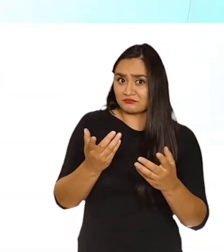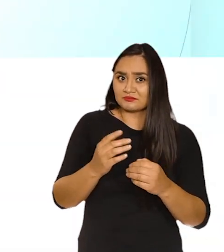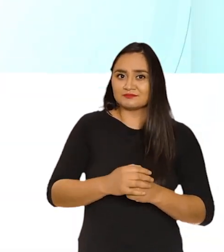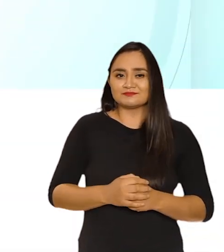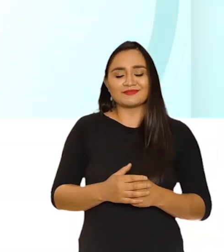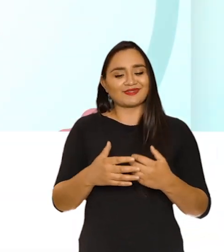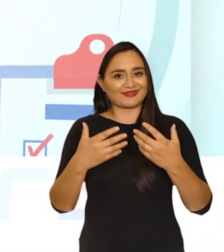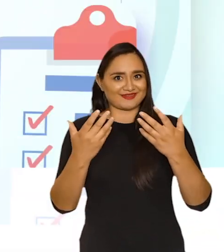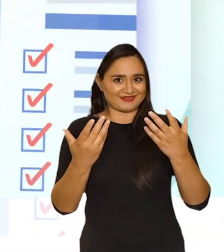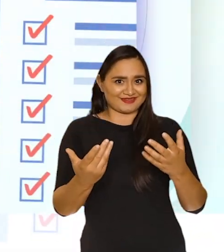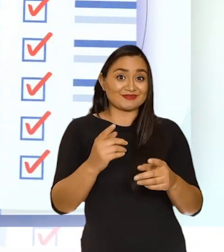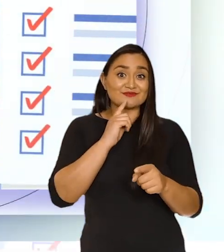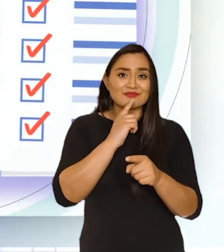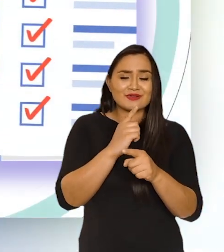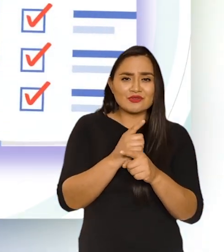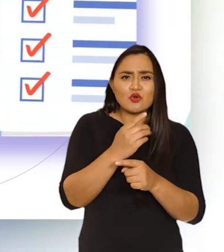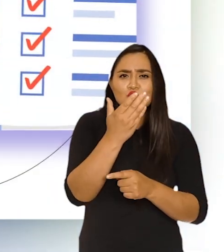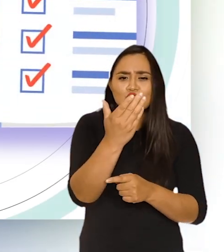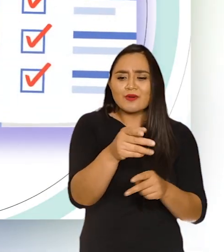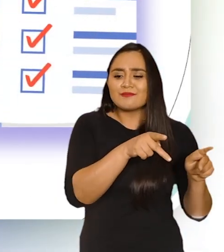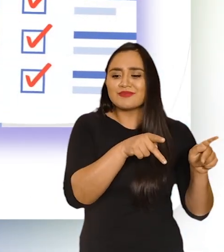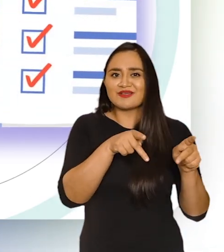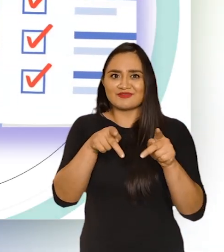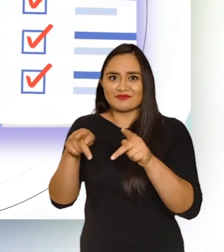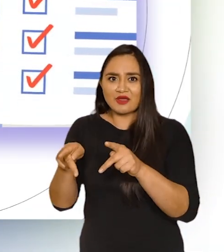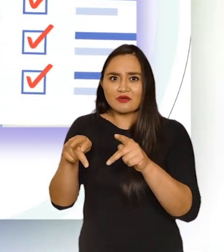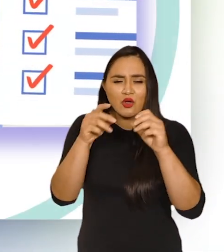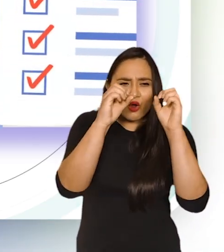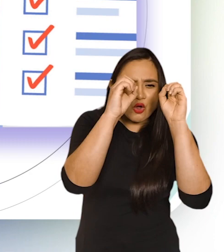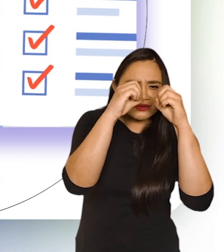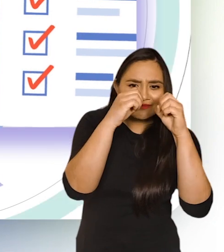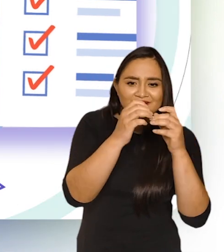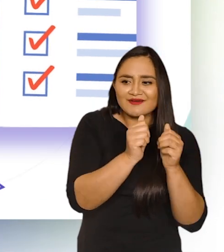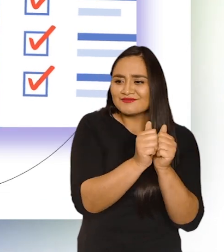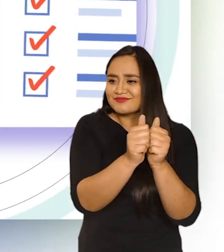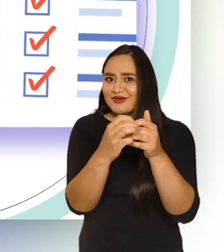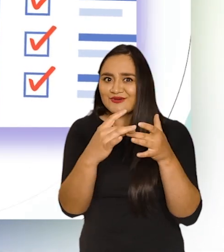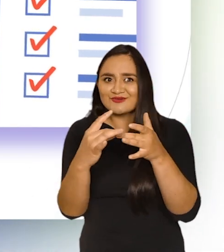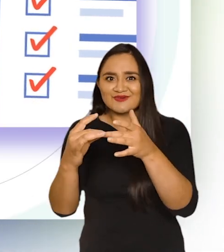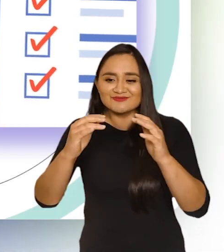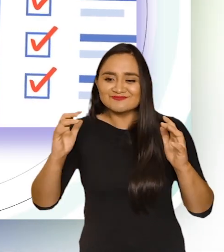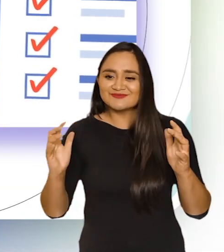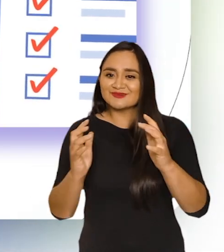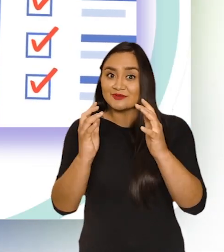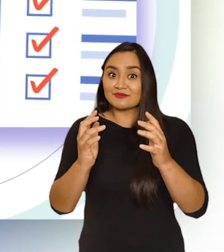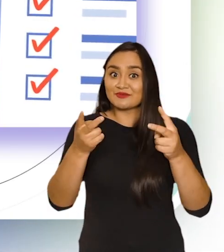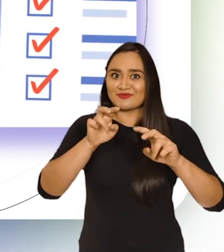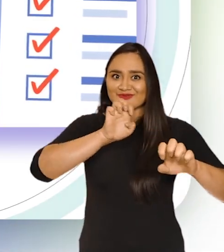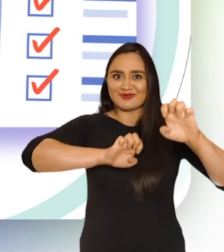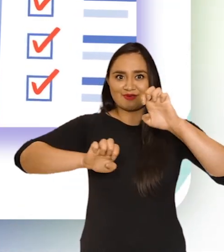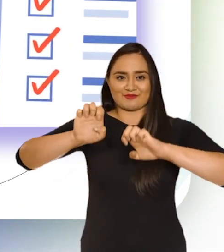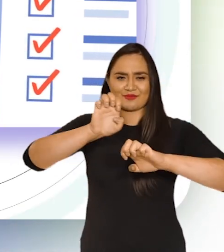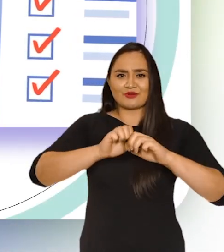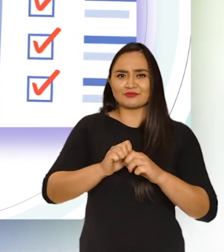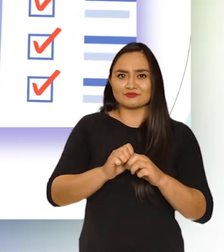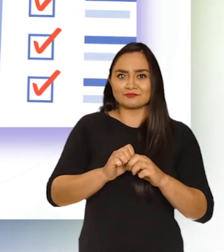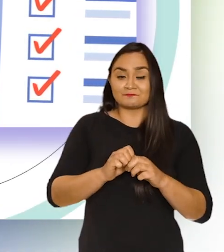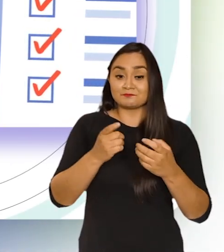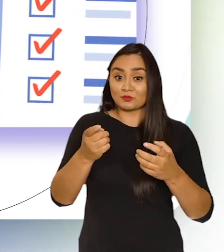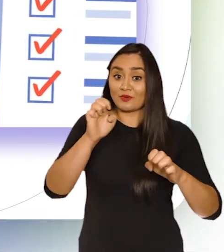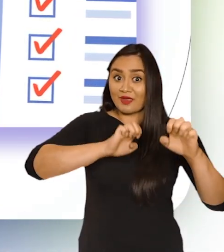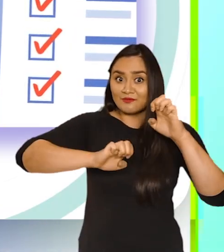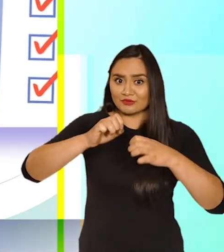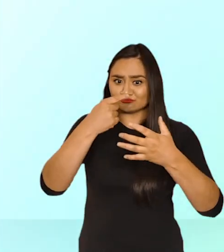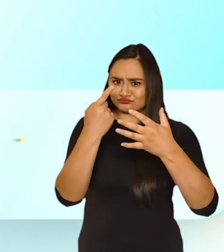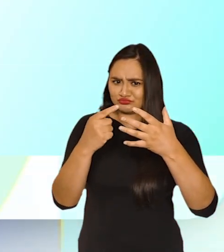hoy, ¿verdad? Exactamente. Tú debes planificar, observar, acompañar, estimular y evaluar. Cuando